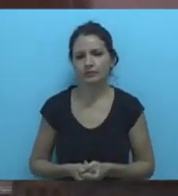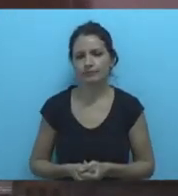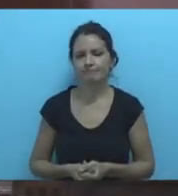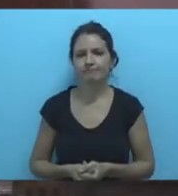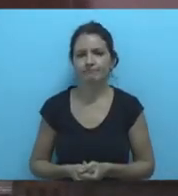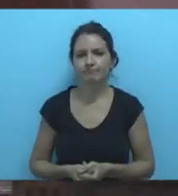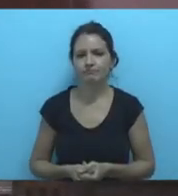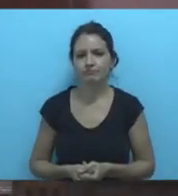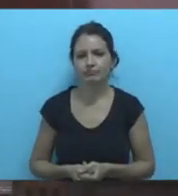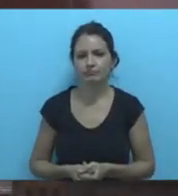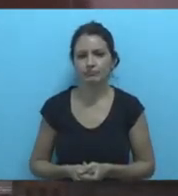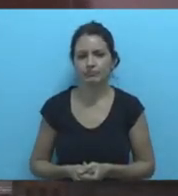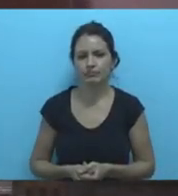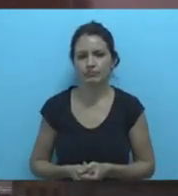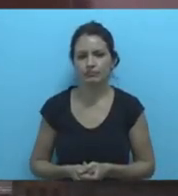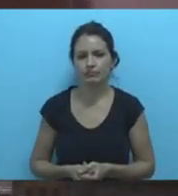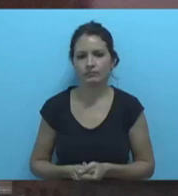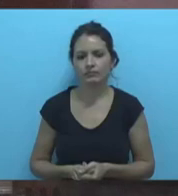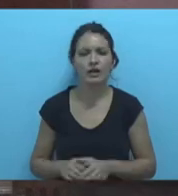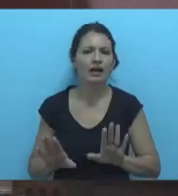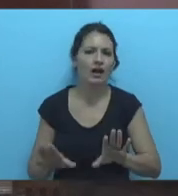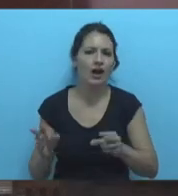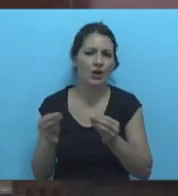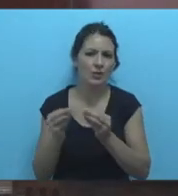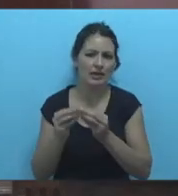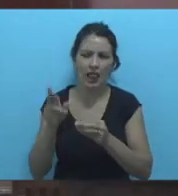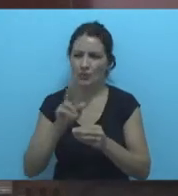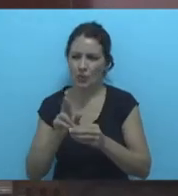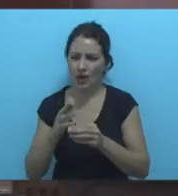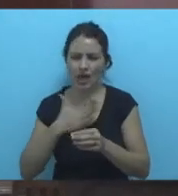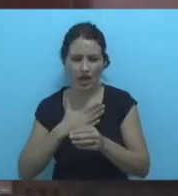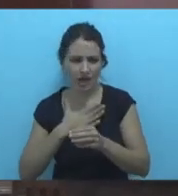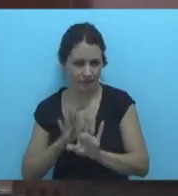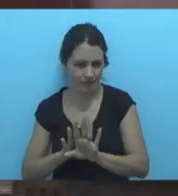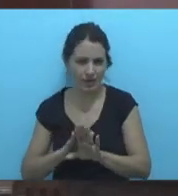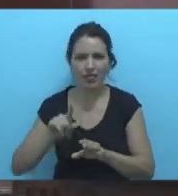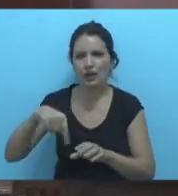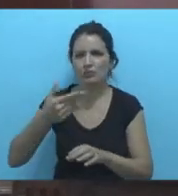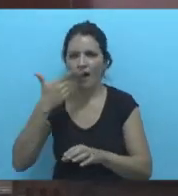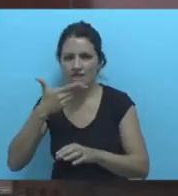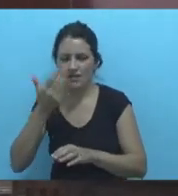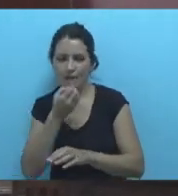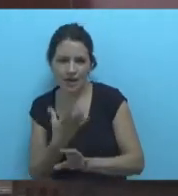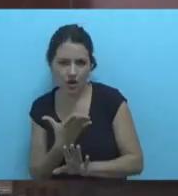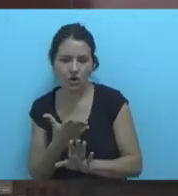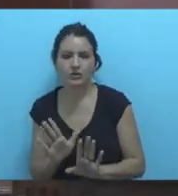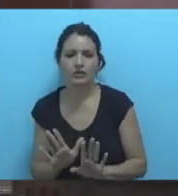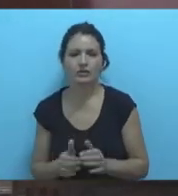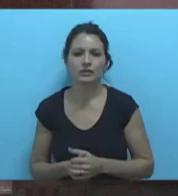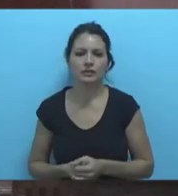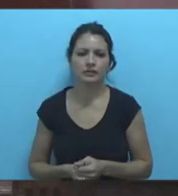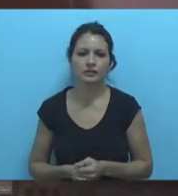mis compañeras de bancada lo harán mejor que yo, porque ellas han presentado tanto Matilde como Lucila los proyectos, pero